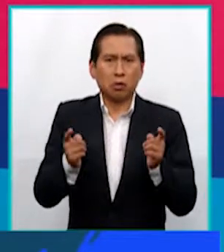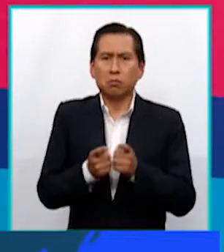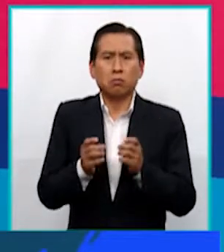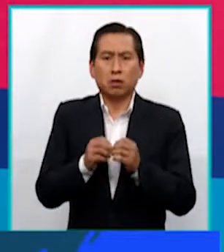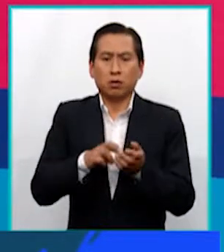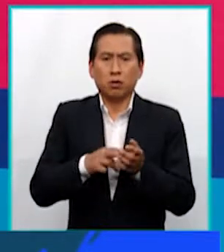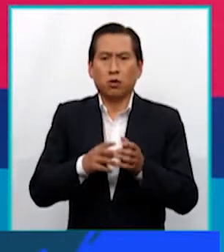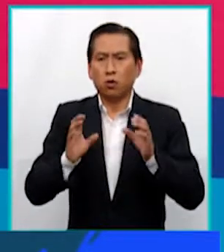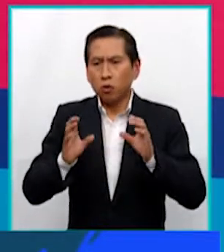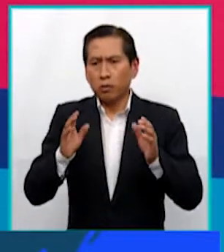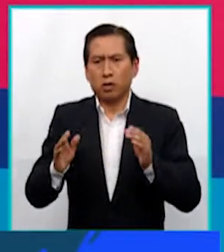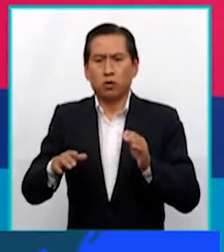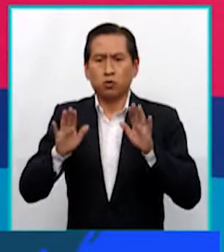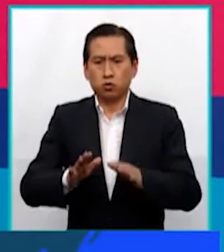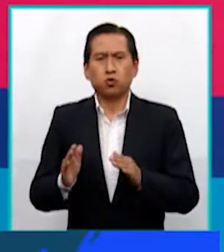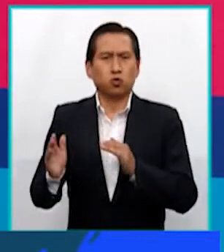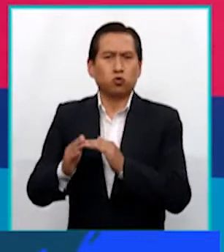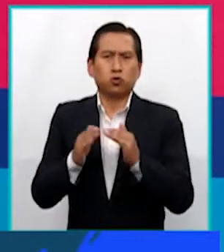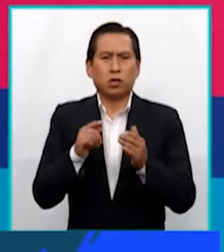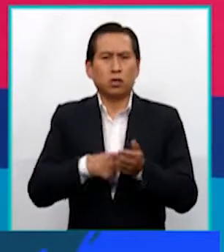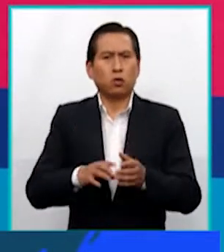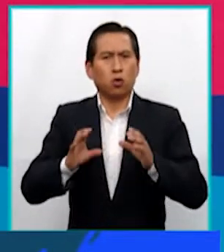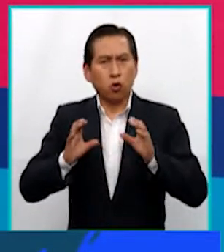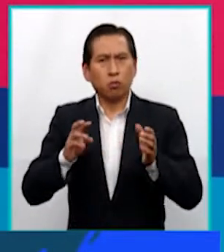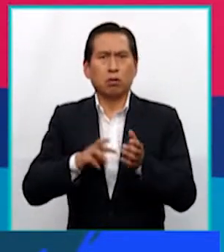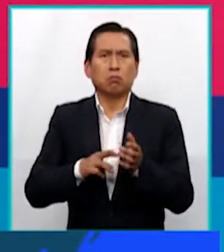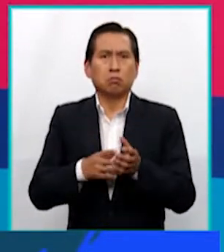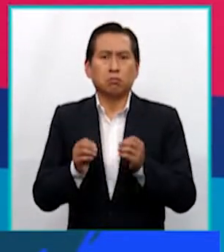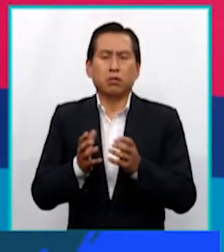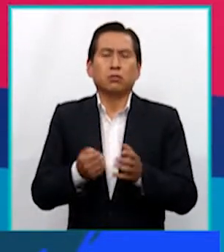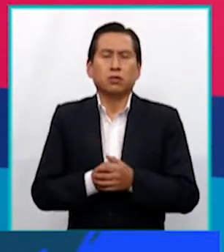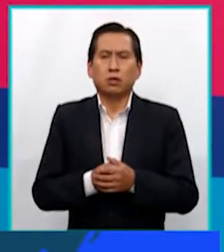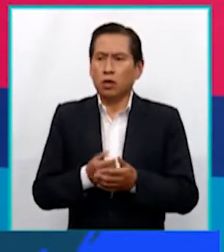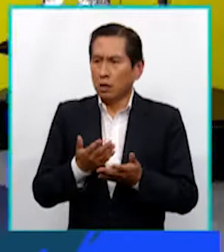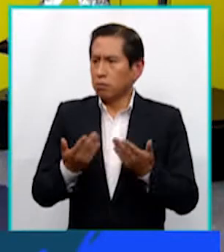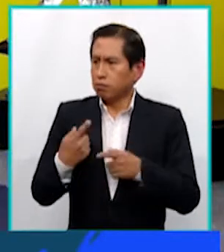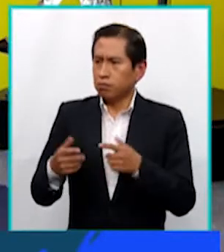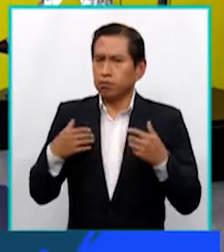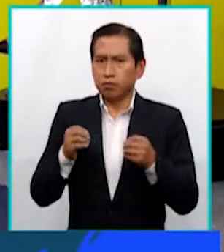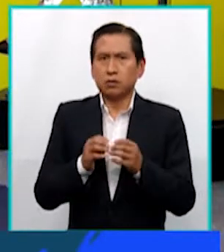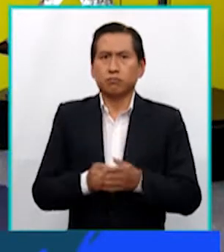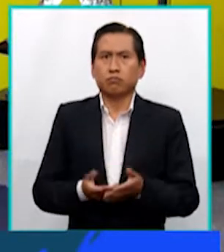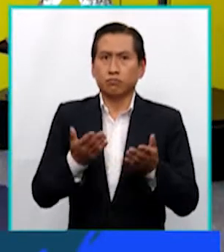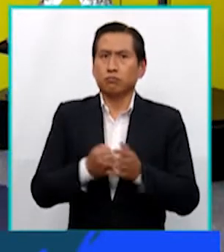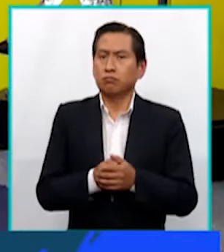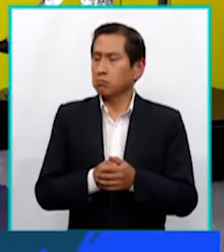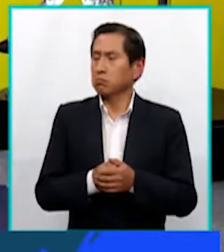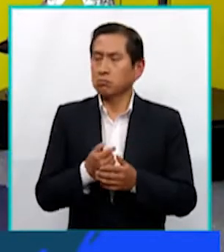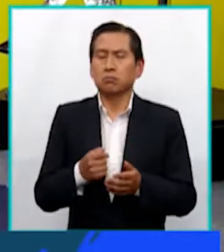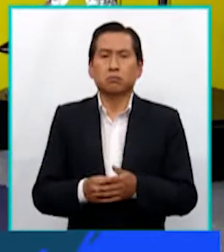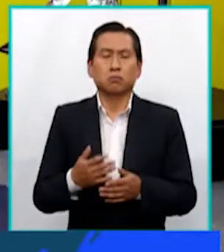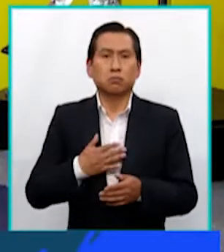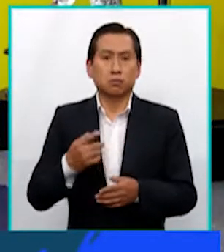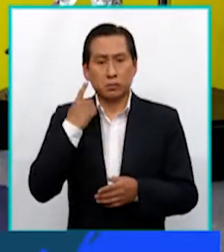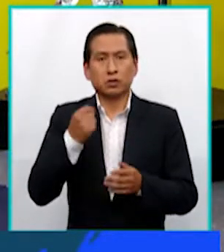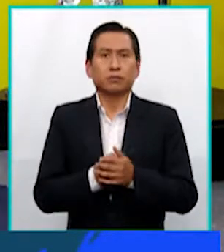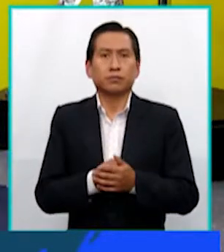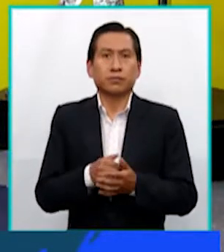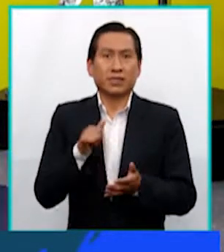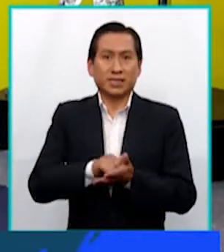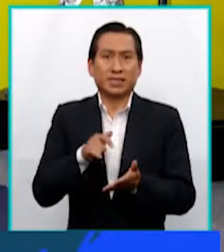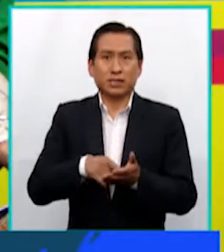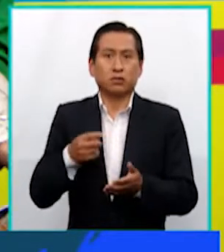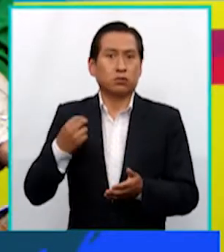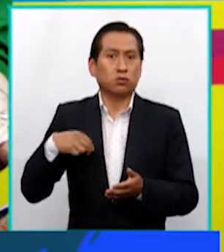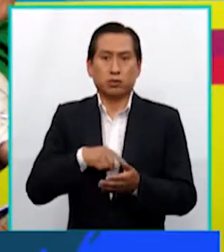Es cumbia urbana, cumbia delirante. Tiene de todo un poco. Arandino, ¿qué dices? Sí, yo creo que justamente eso,